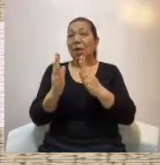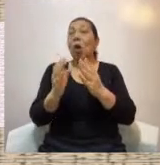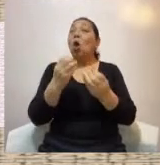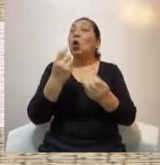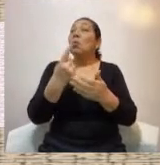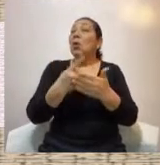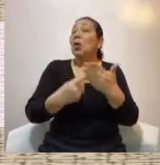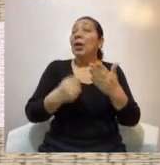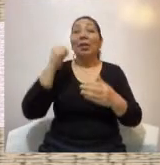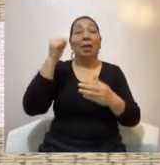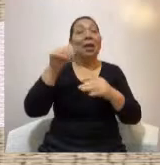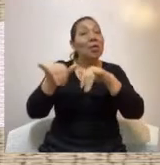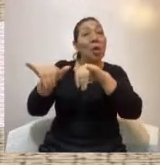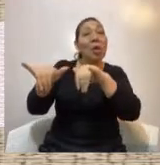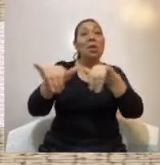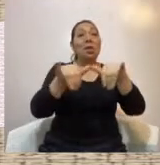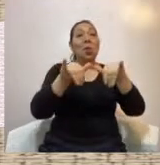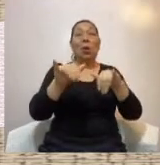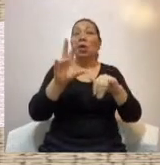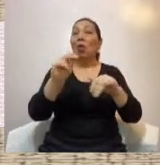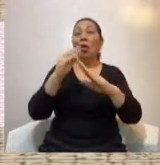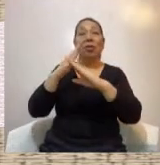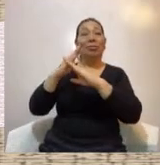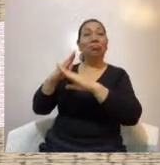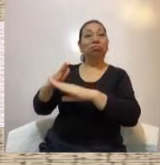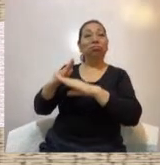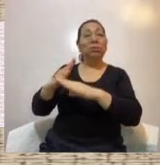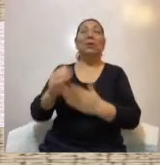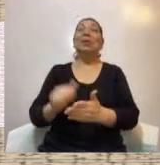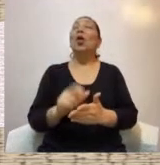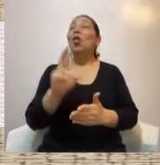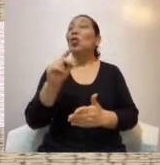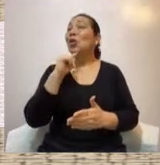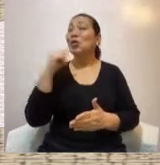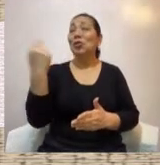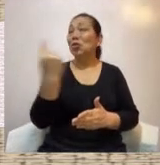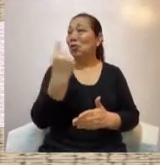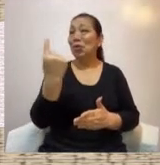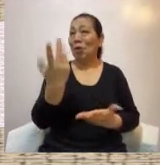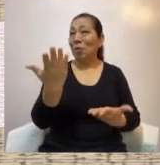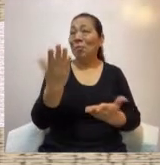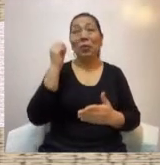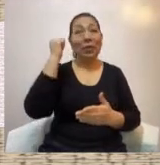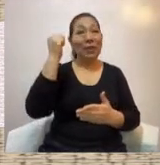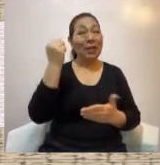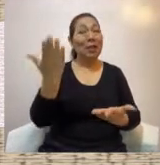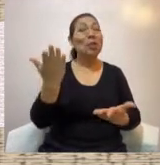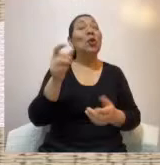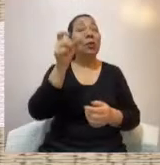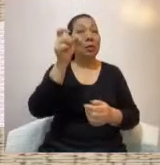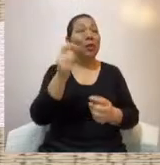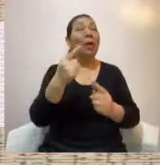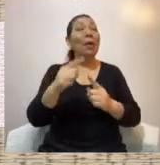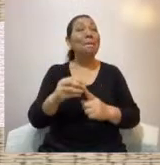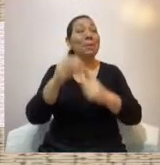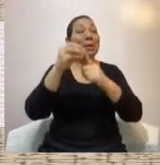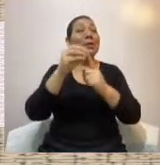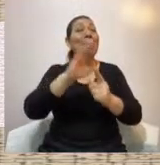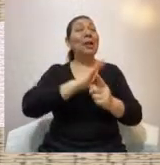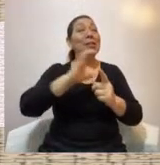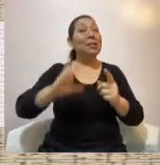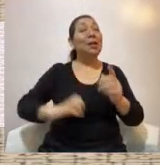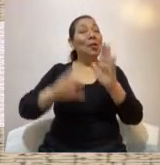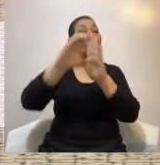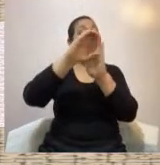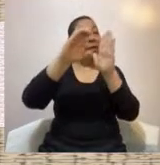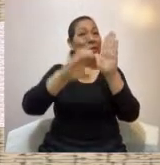reafirma aspectos como que el derecho a la igualdad y no discriminación no solamente no es un derecho, sino también es un principio